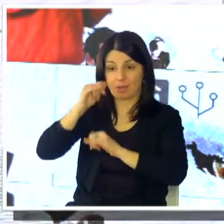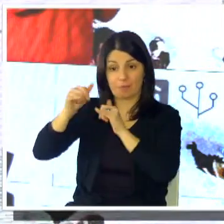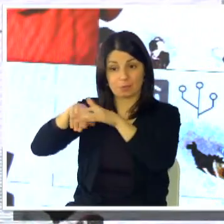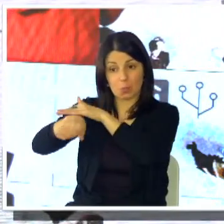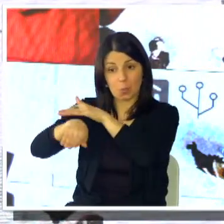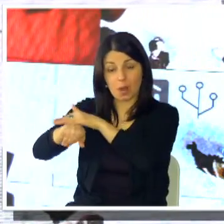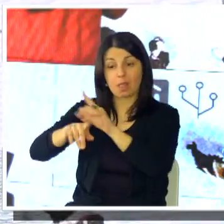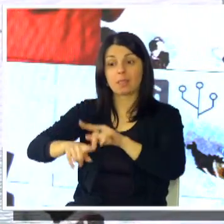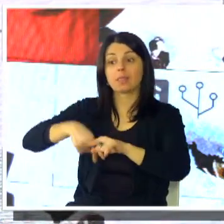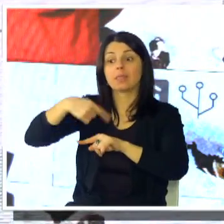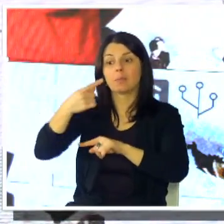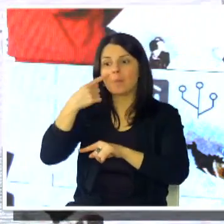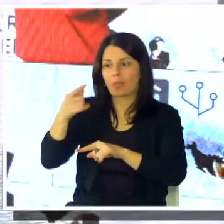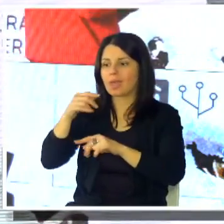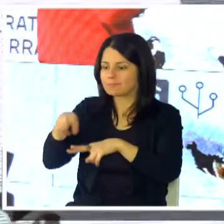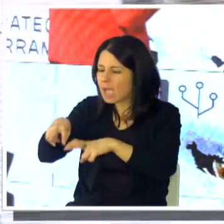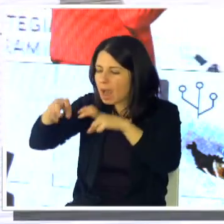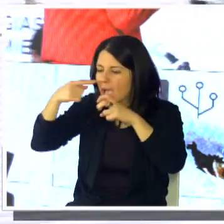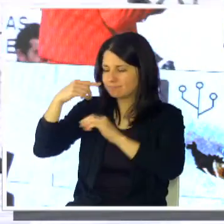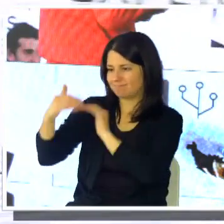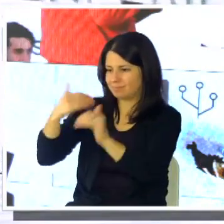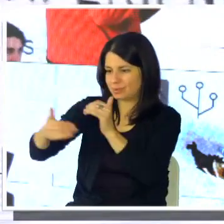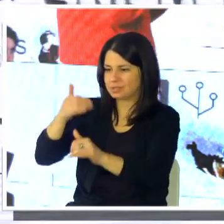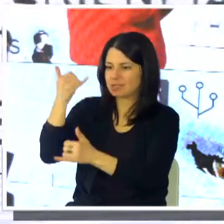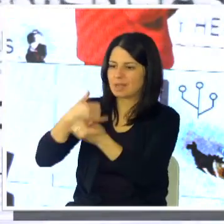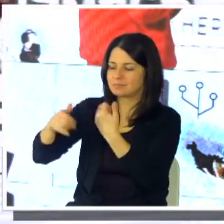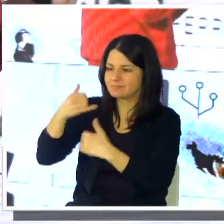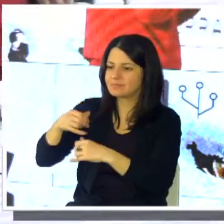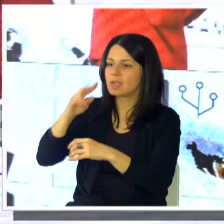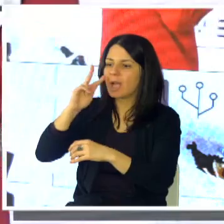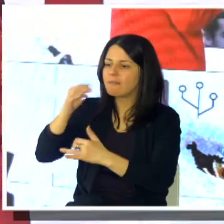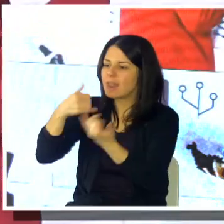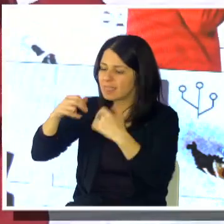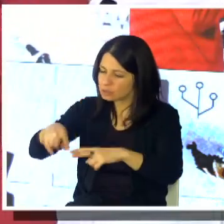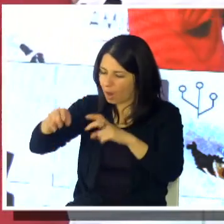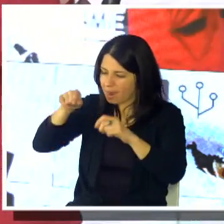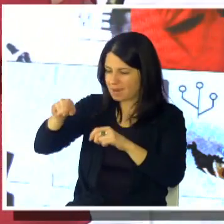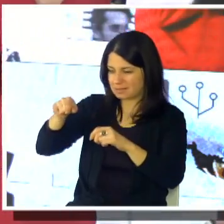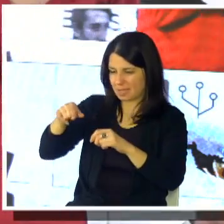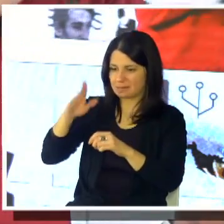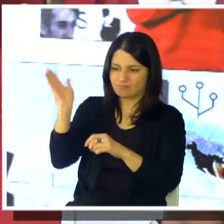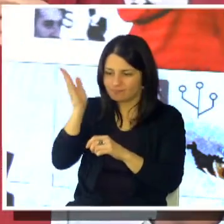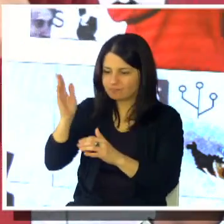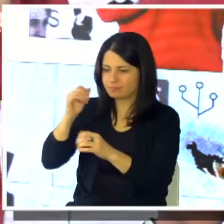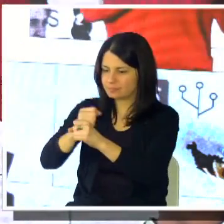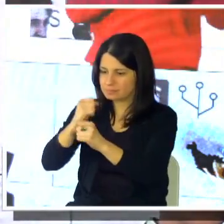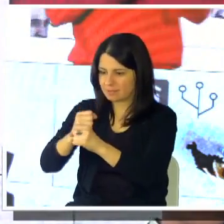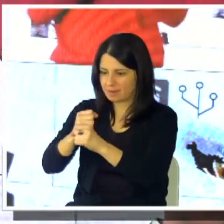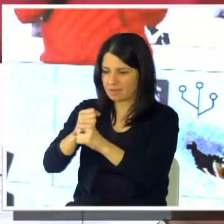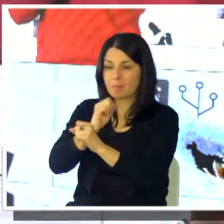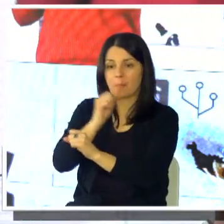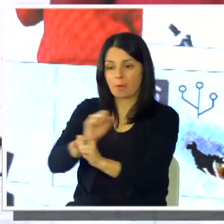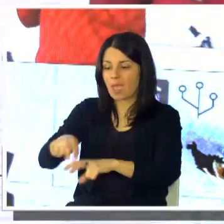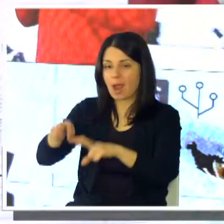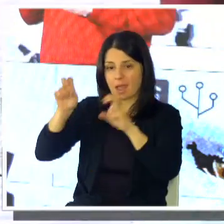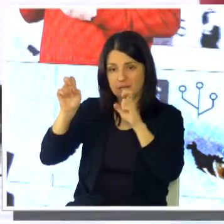qué? Para luego analizarlos, procesarlos, trabajarlos, hacer analytics sobre esos datos y también